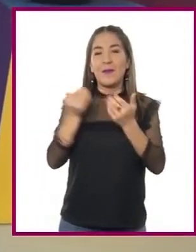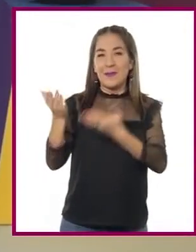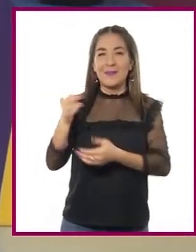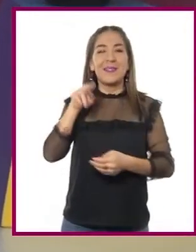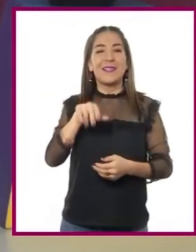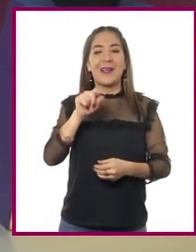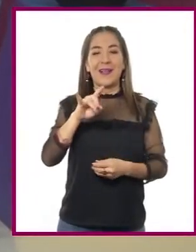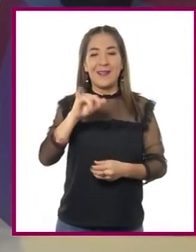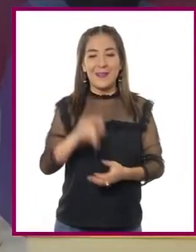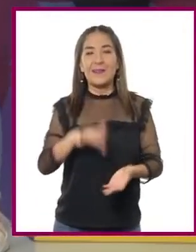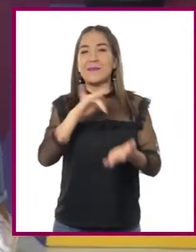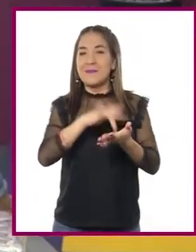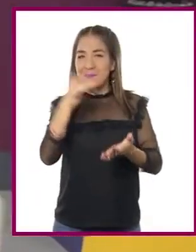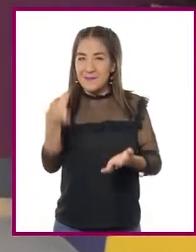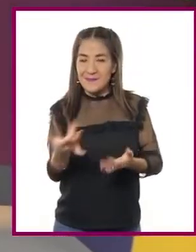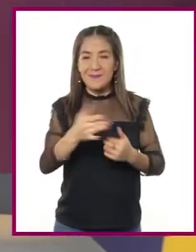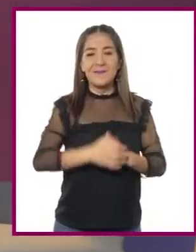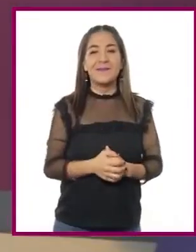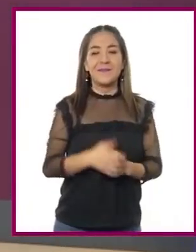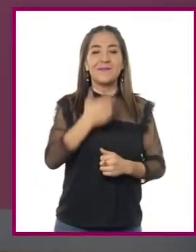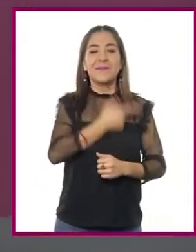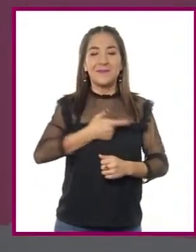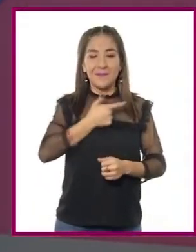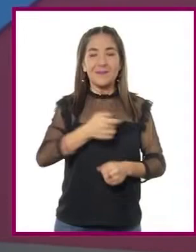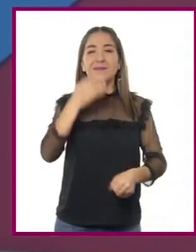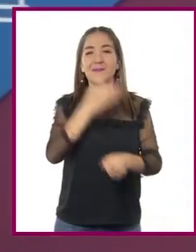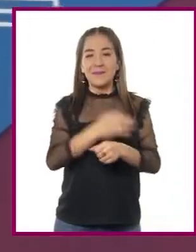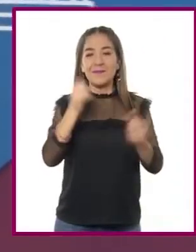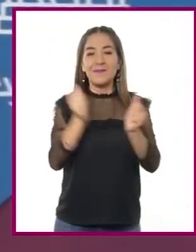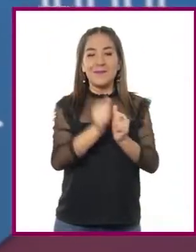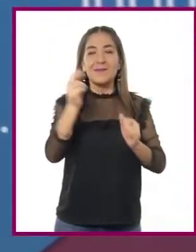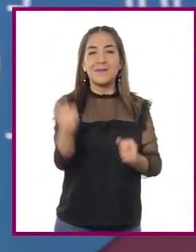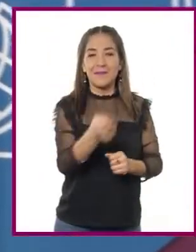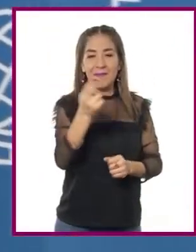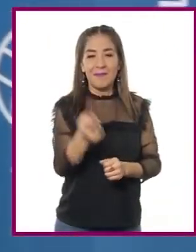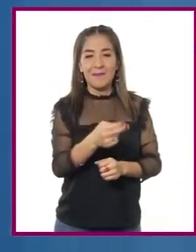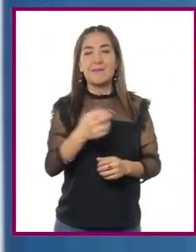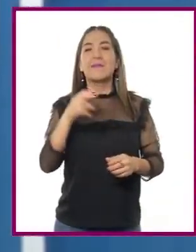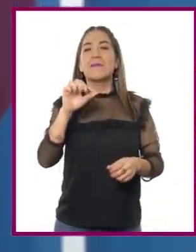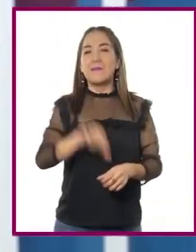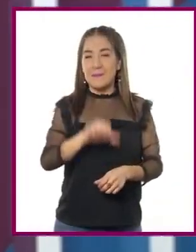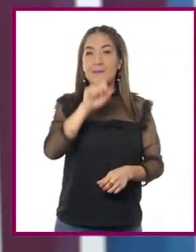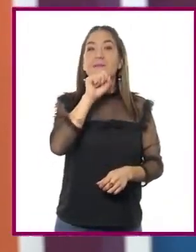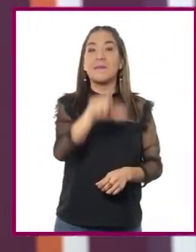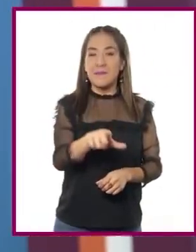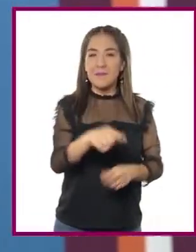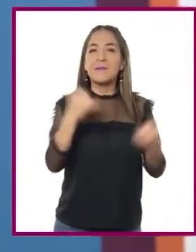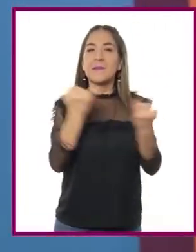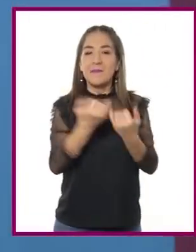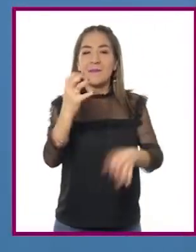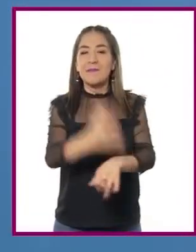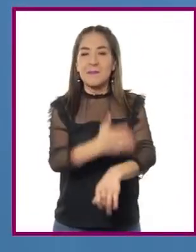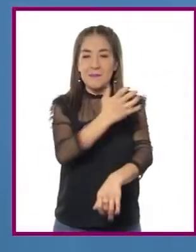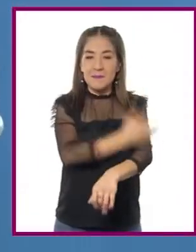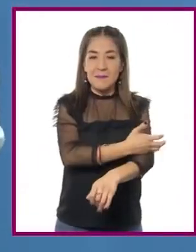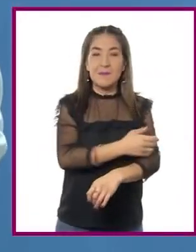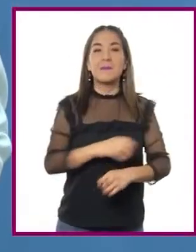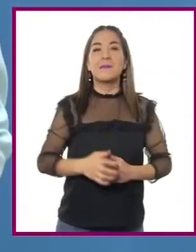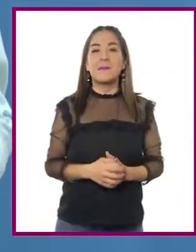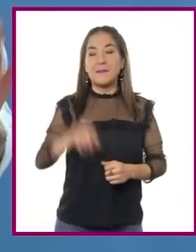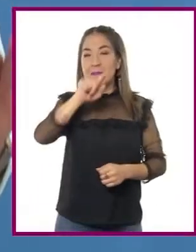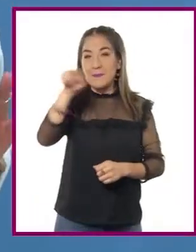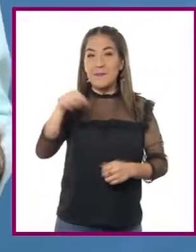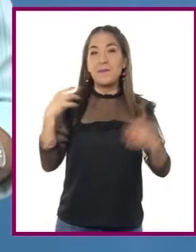Jiménez. Gracias, maestra. Es un gusto estar aquí con ustedes en esta ocasión. También nos acompañarán vía remota